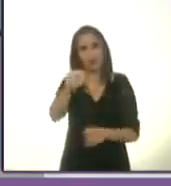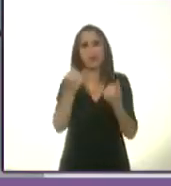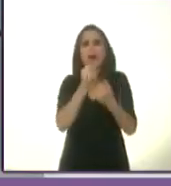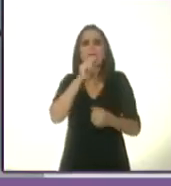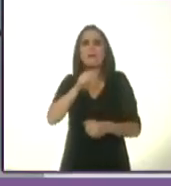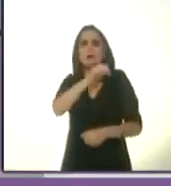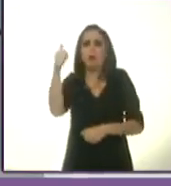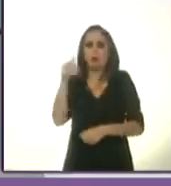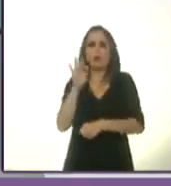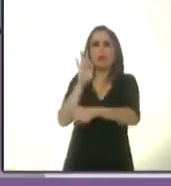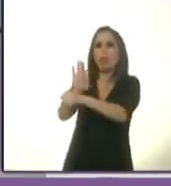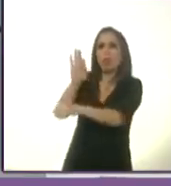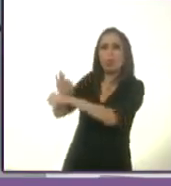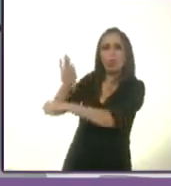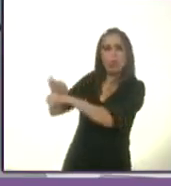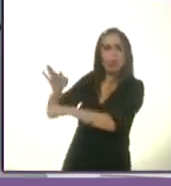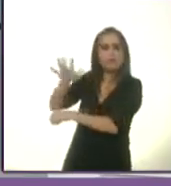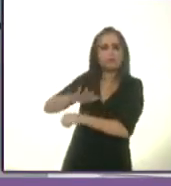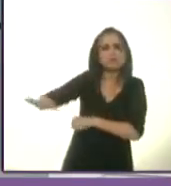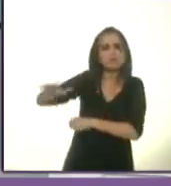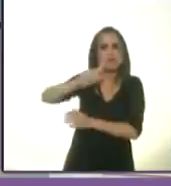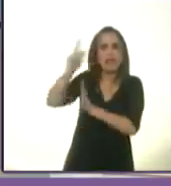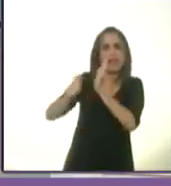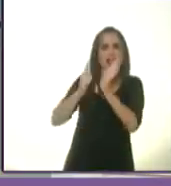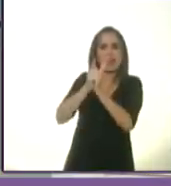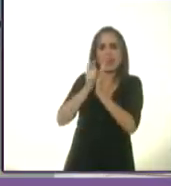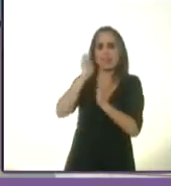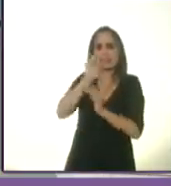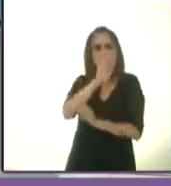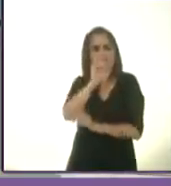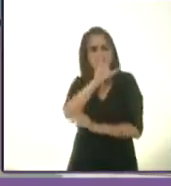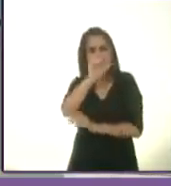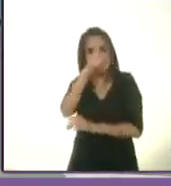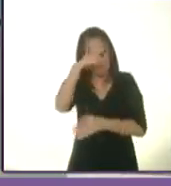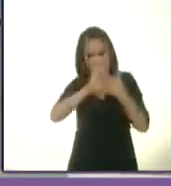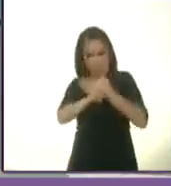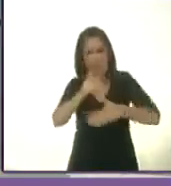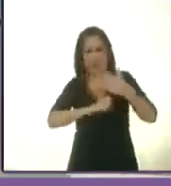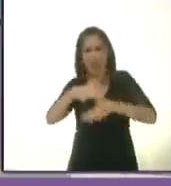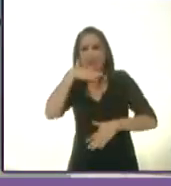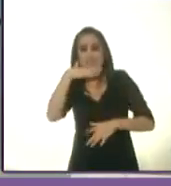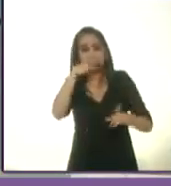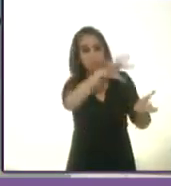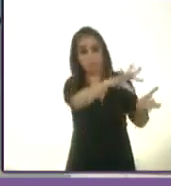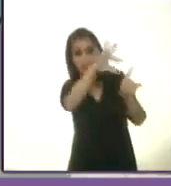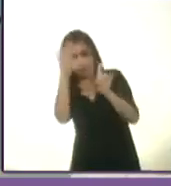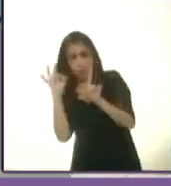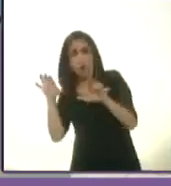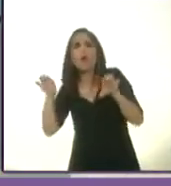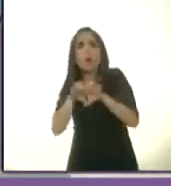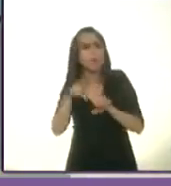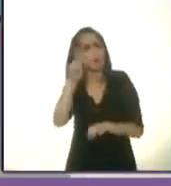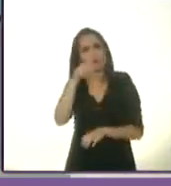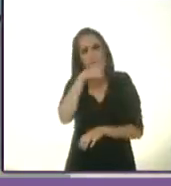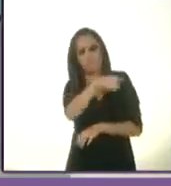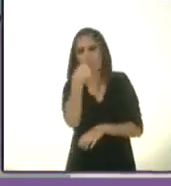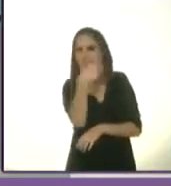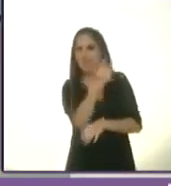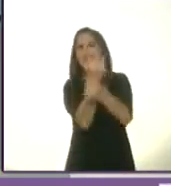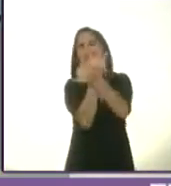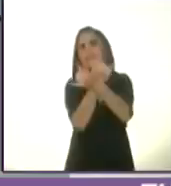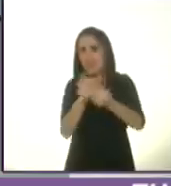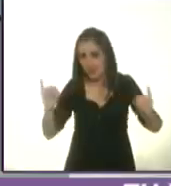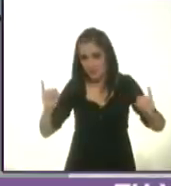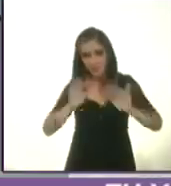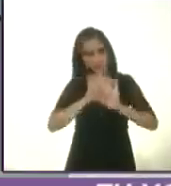contra la publicación de la espuria ley del nombramiento del fiscal anticorrupción para que sea realmente autónomo e independiente e